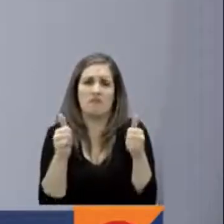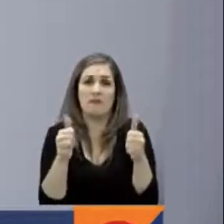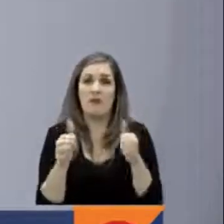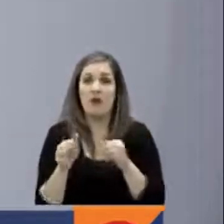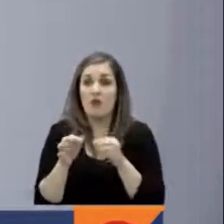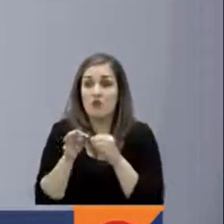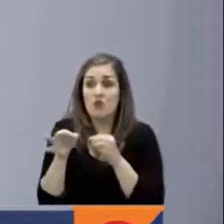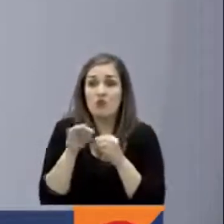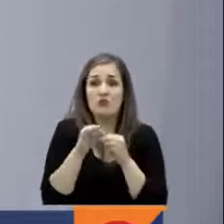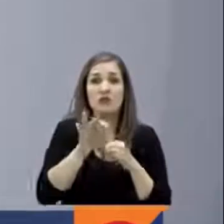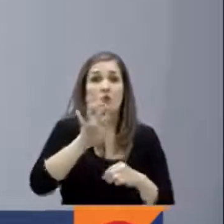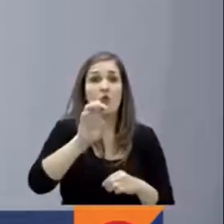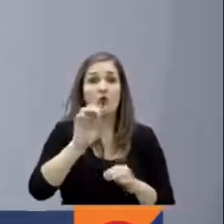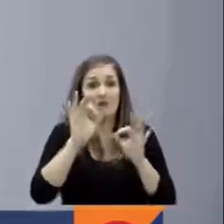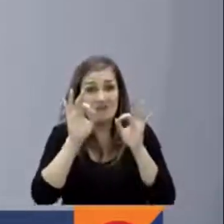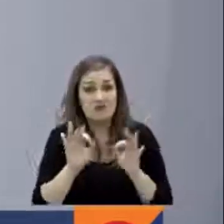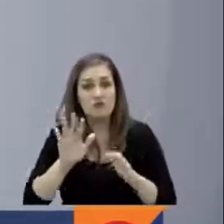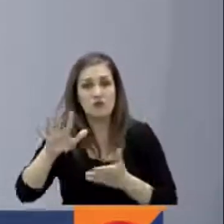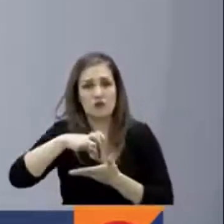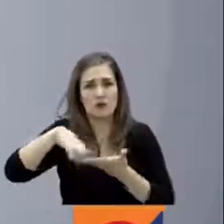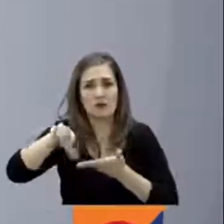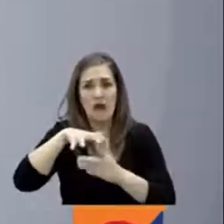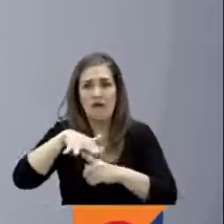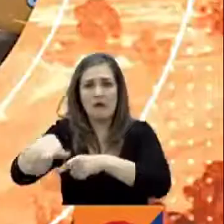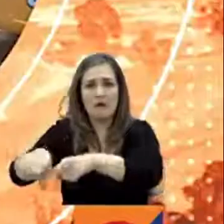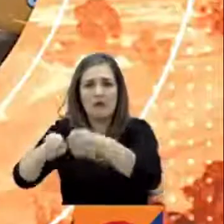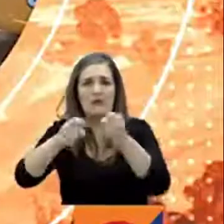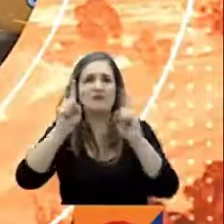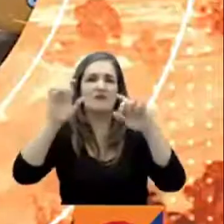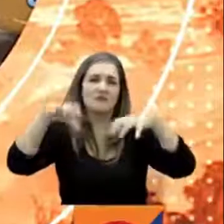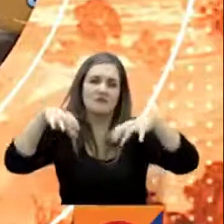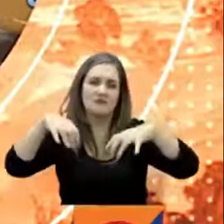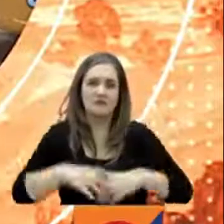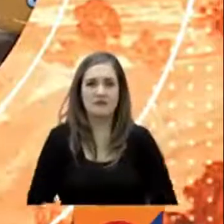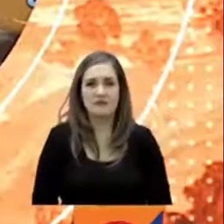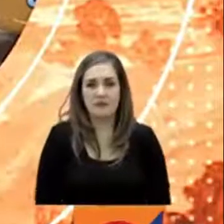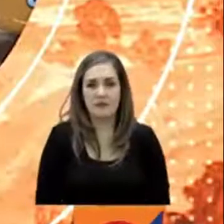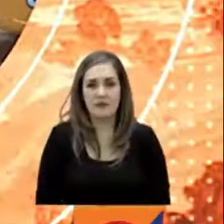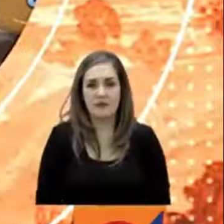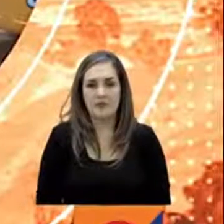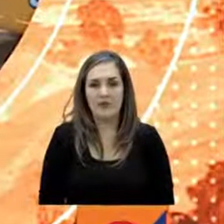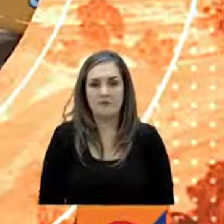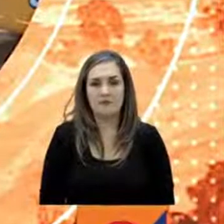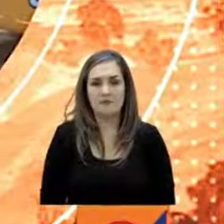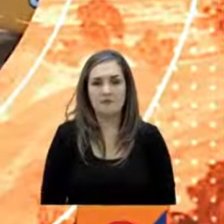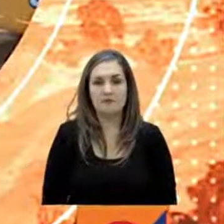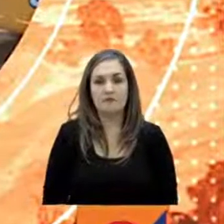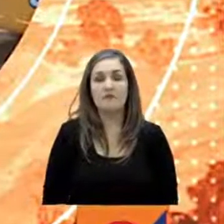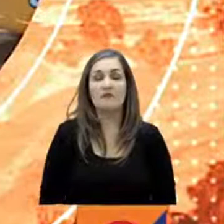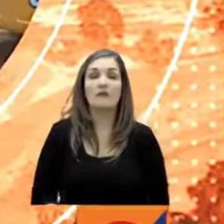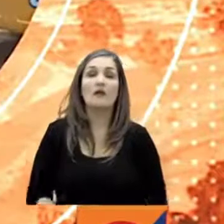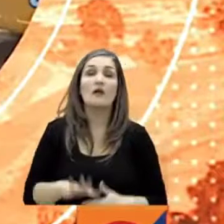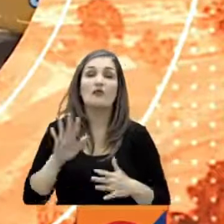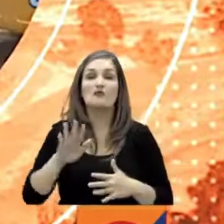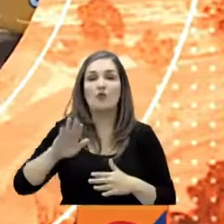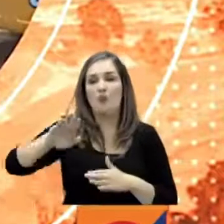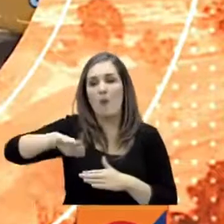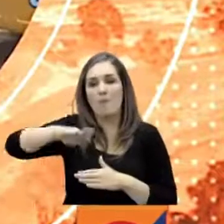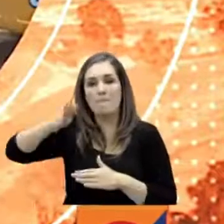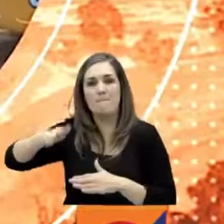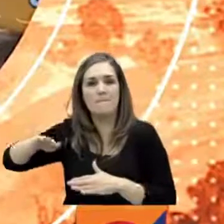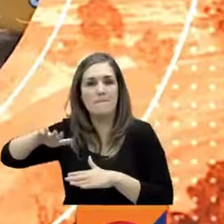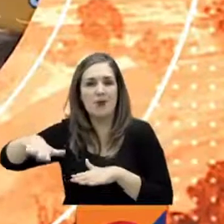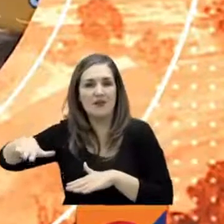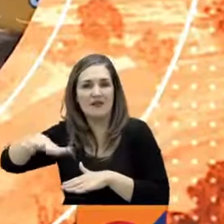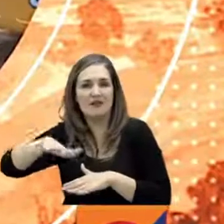Santander han sido afectados por esta temporada de lluvias. Más de un mes completan los habitantes de La Montañita, Caquetá,